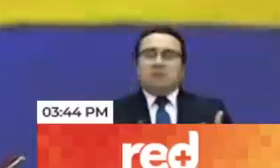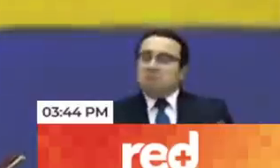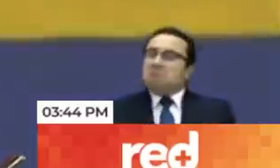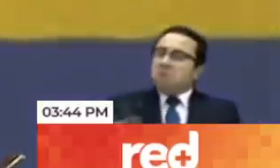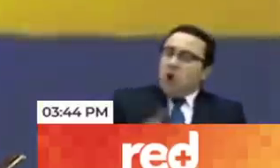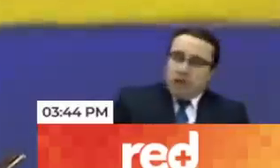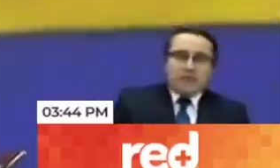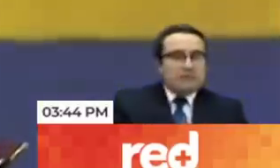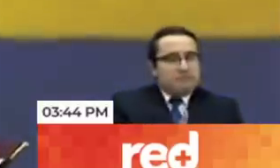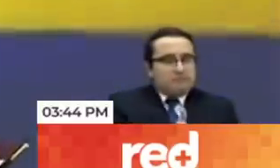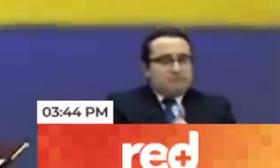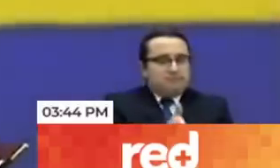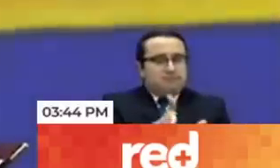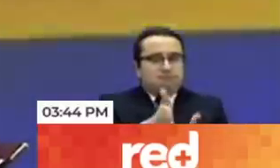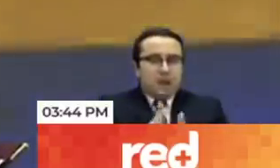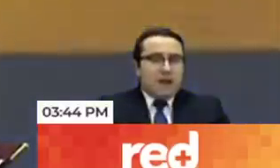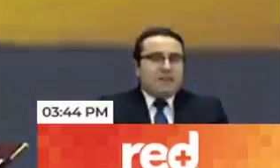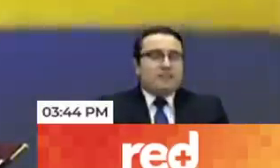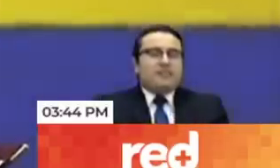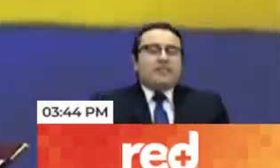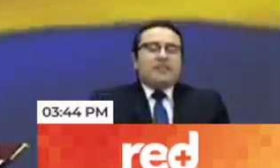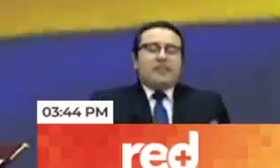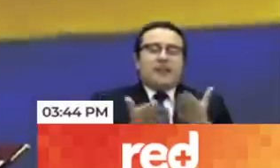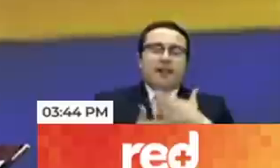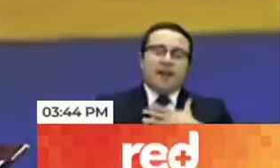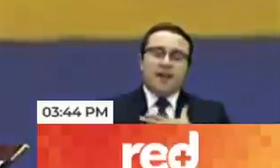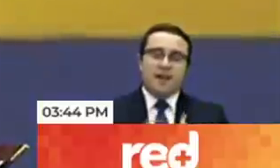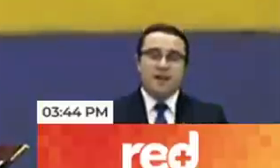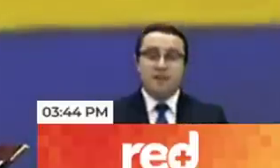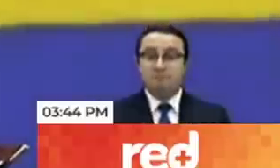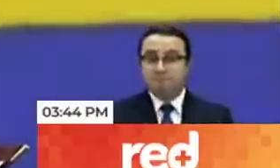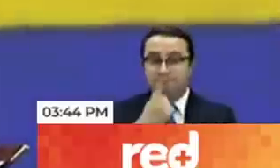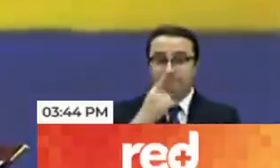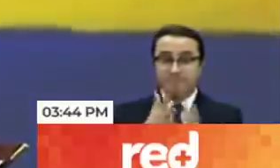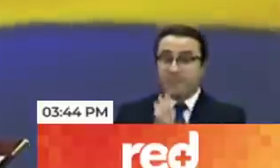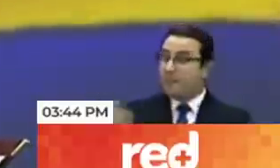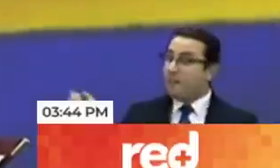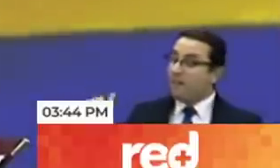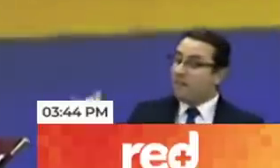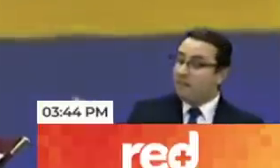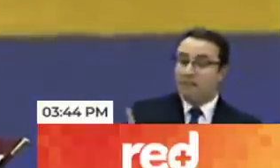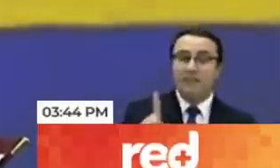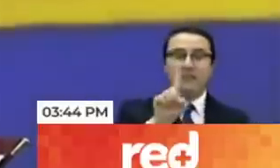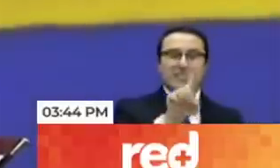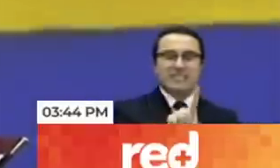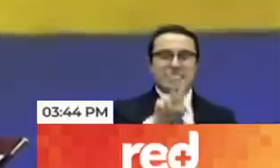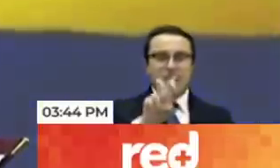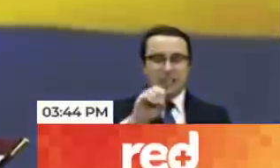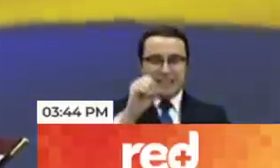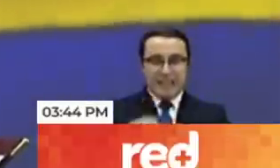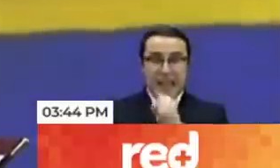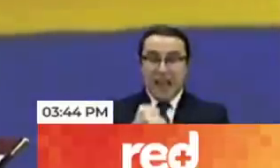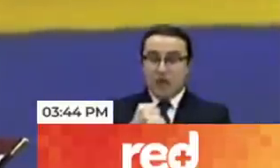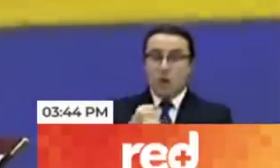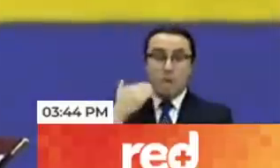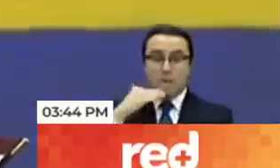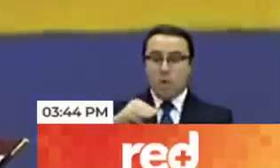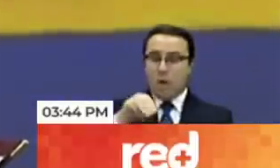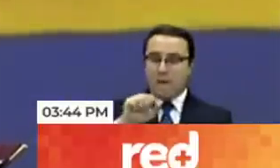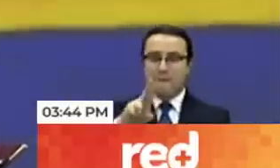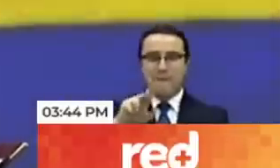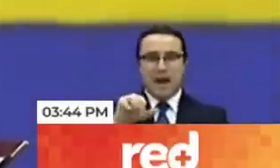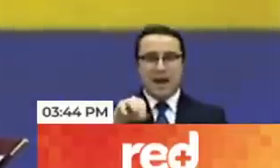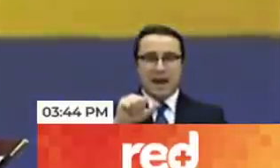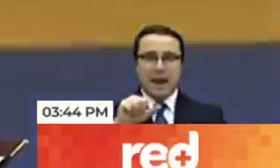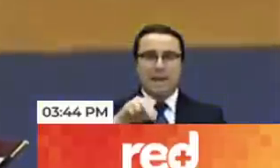reivindicación. ¡Qué curioso! 170 años antes que Mariana Mazzucato, la acertada